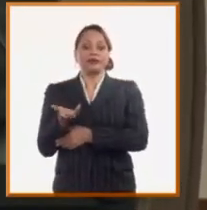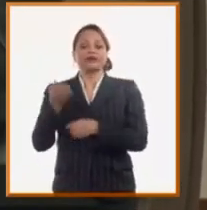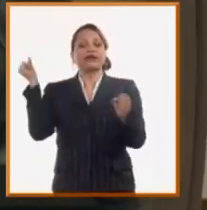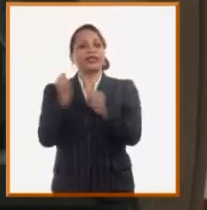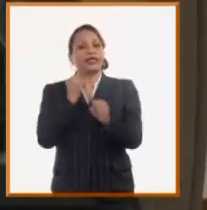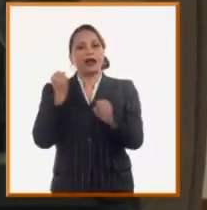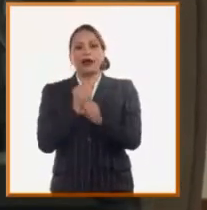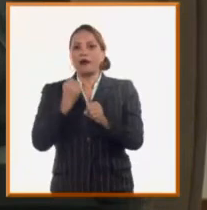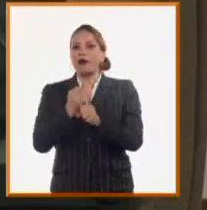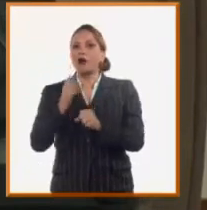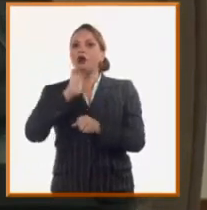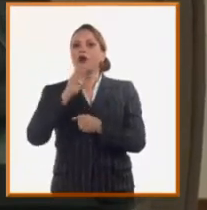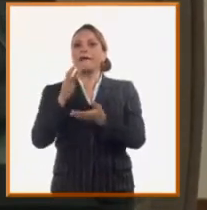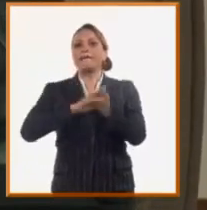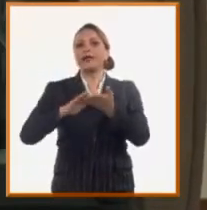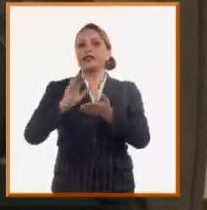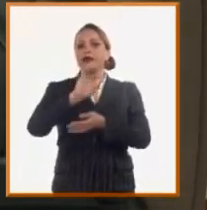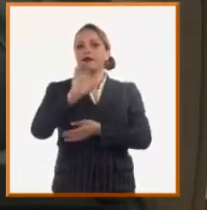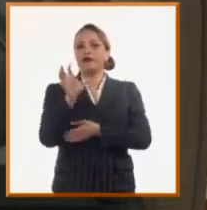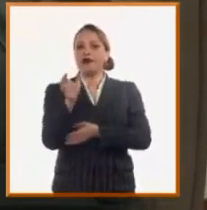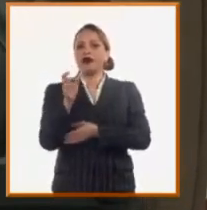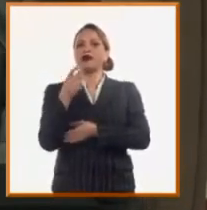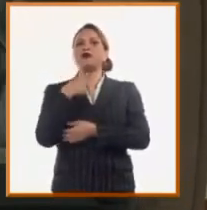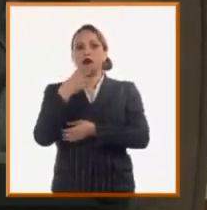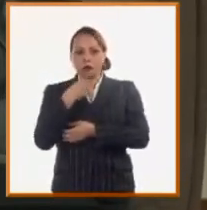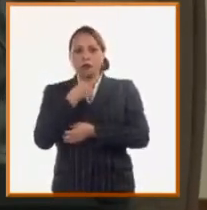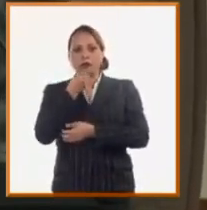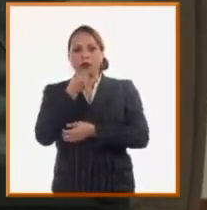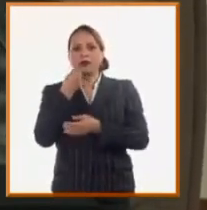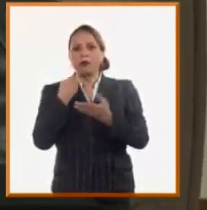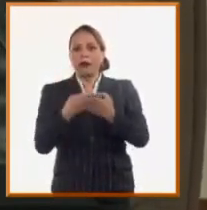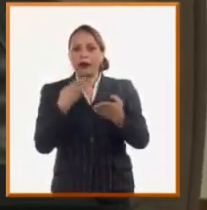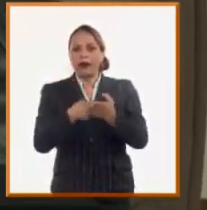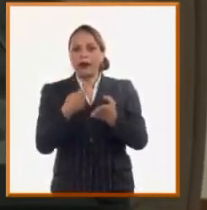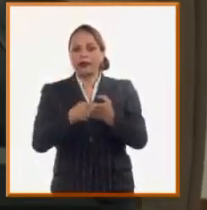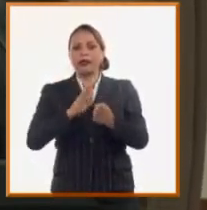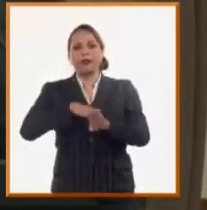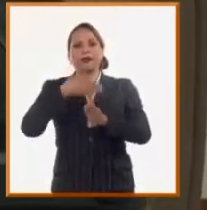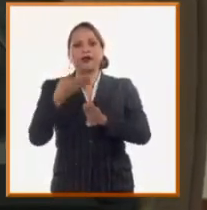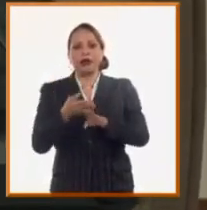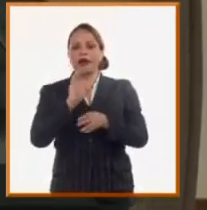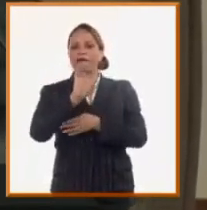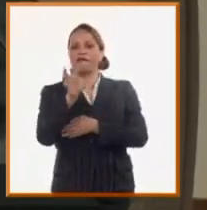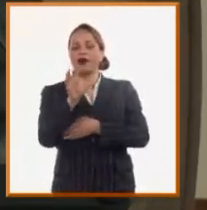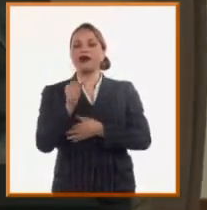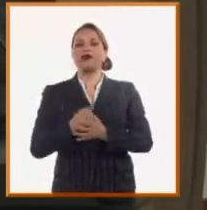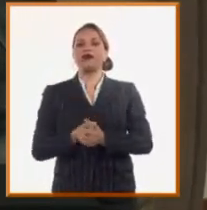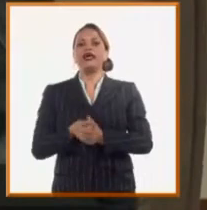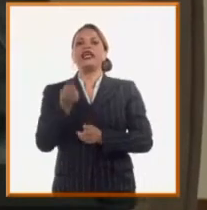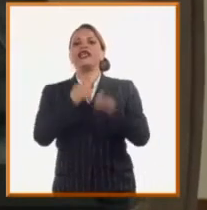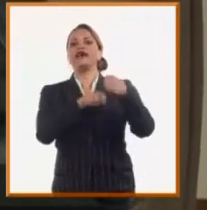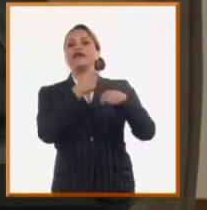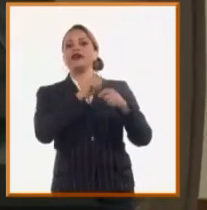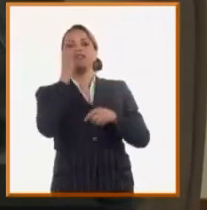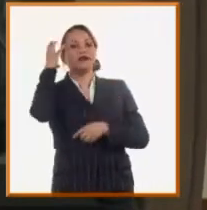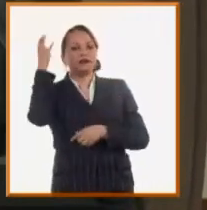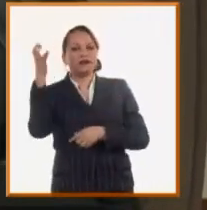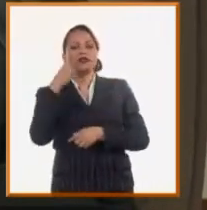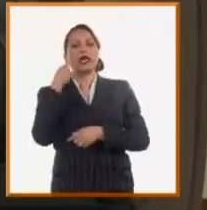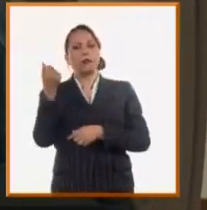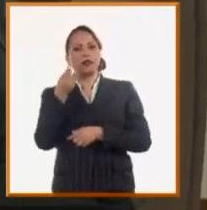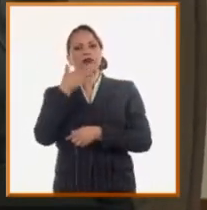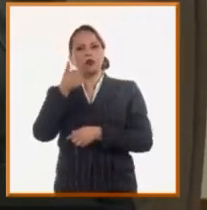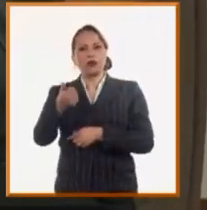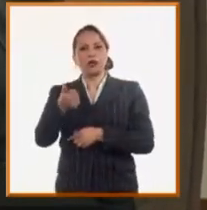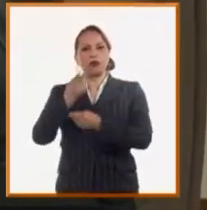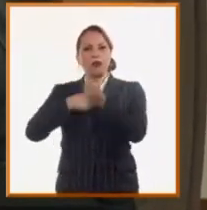trabaja con créditos bancarios, tiene capacidad para pagar los créditos bancarios, le vende al Estado, le vende a buenos precios al